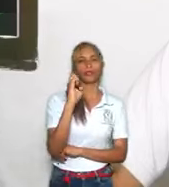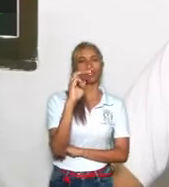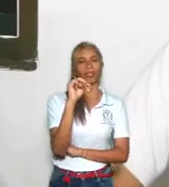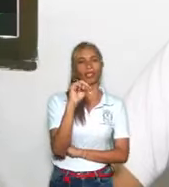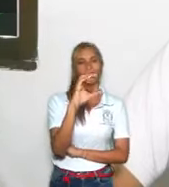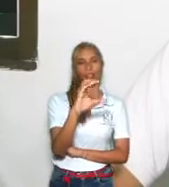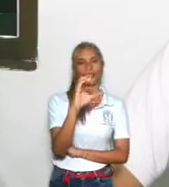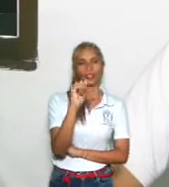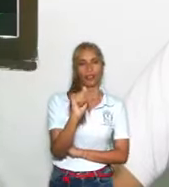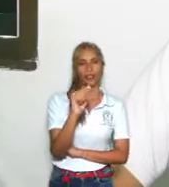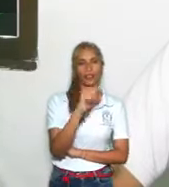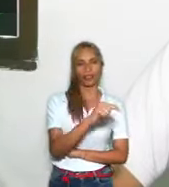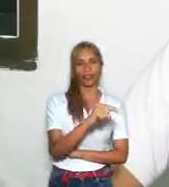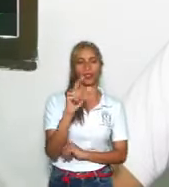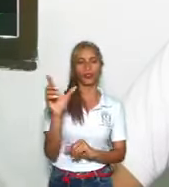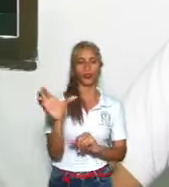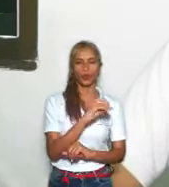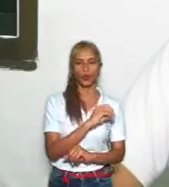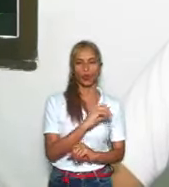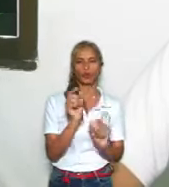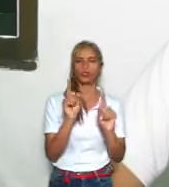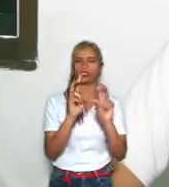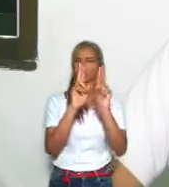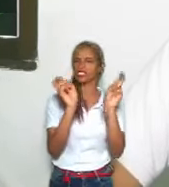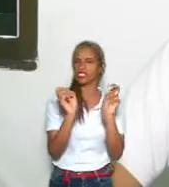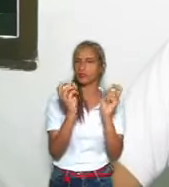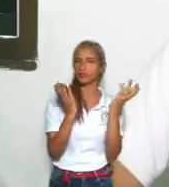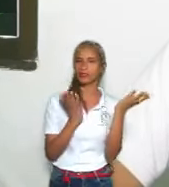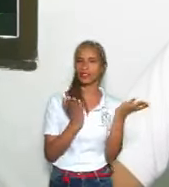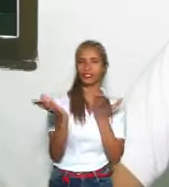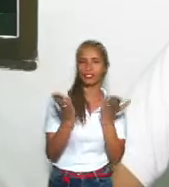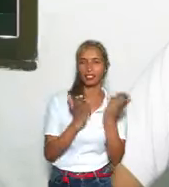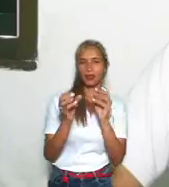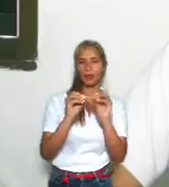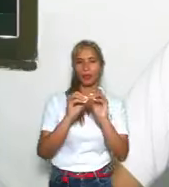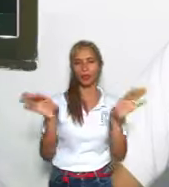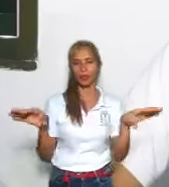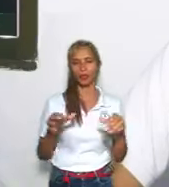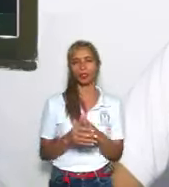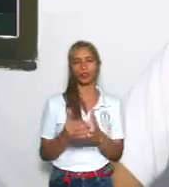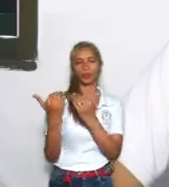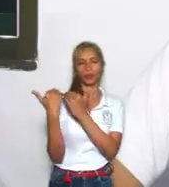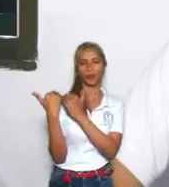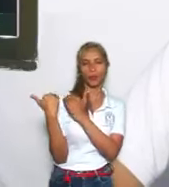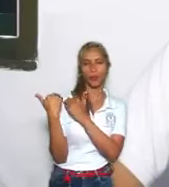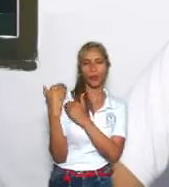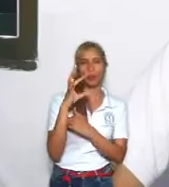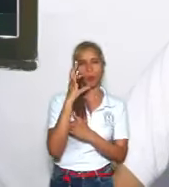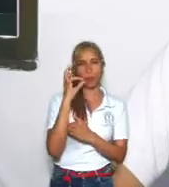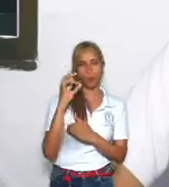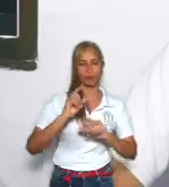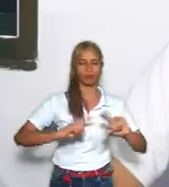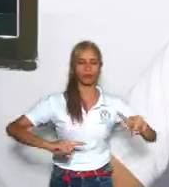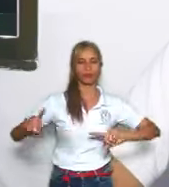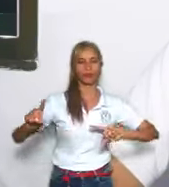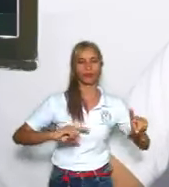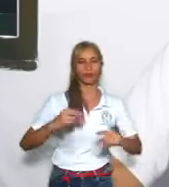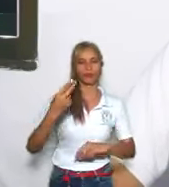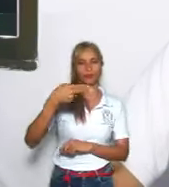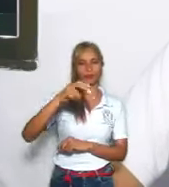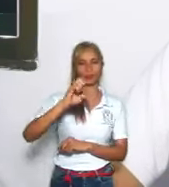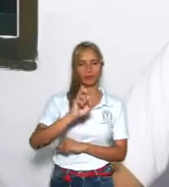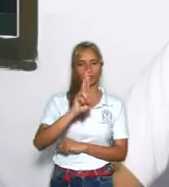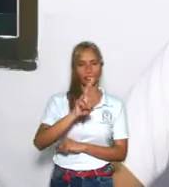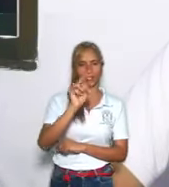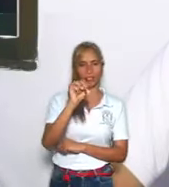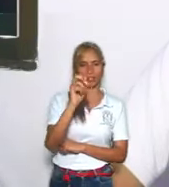los diferentes servicios públicos de ENCA en cabeza del gerente Hernán Darío Gutiérrez Londoño. Recuerden que en ENCA